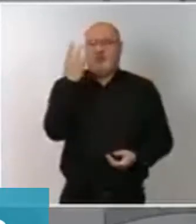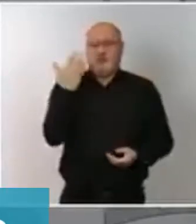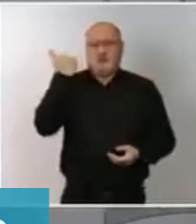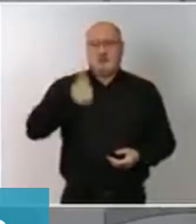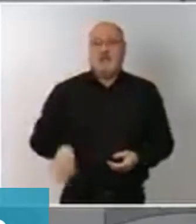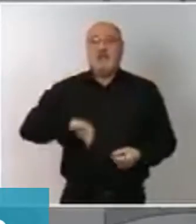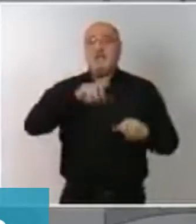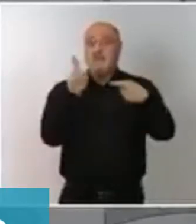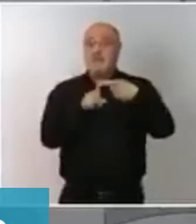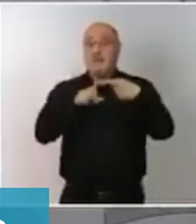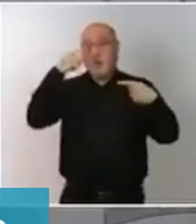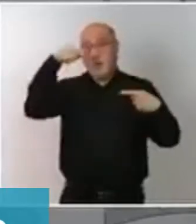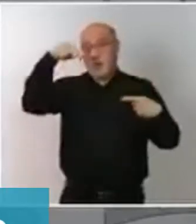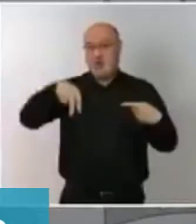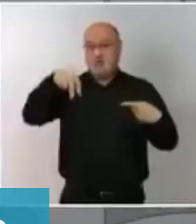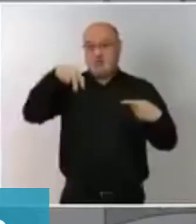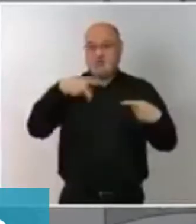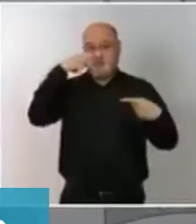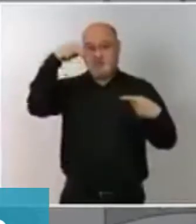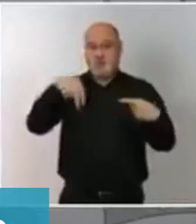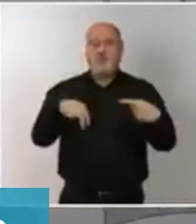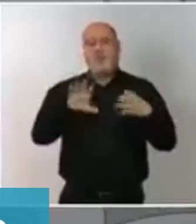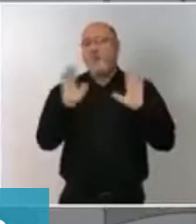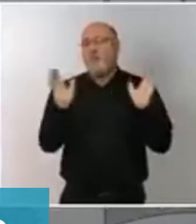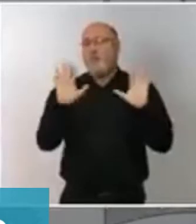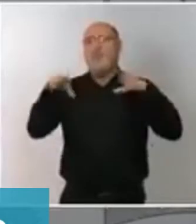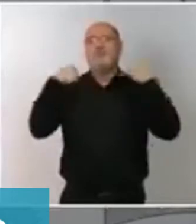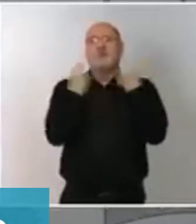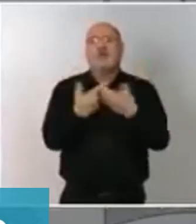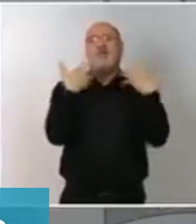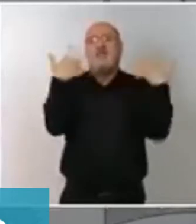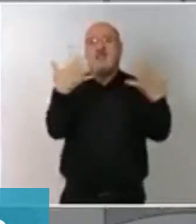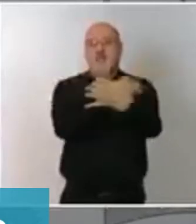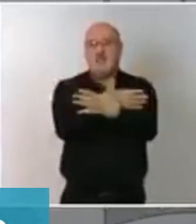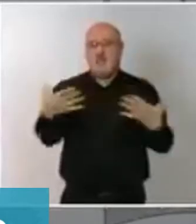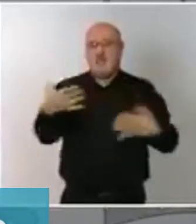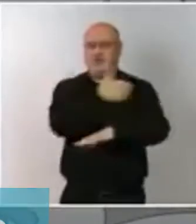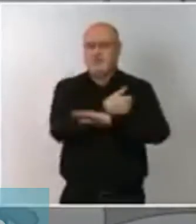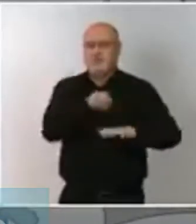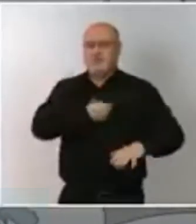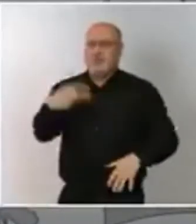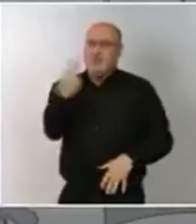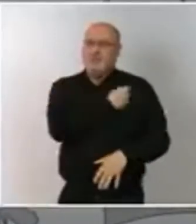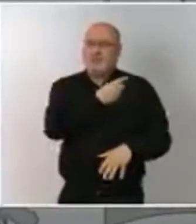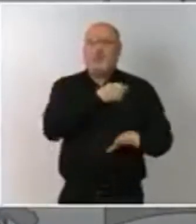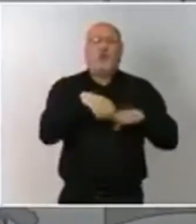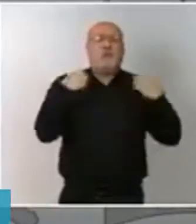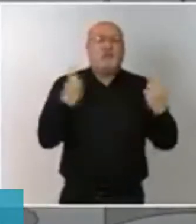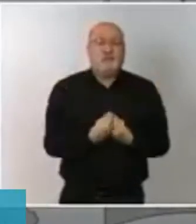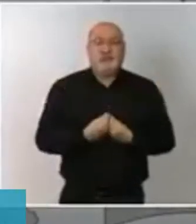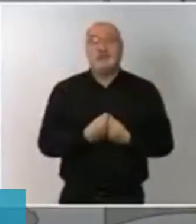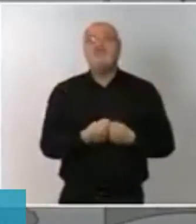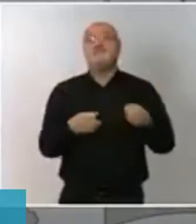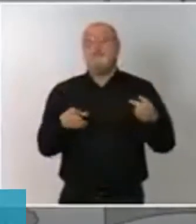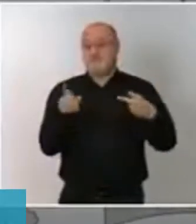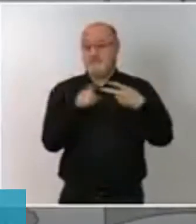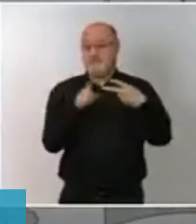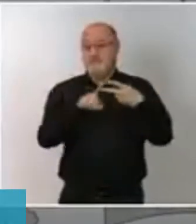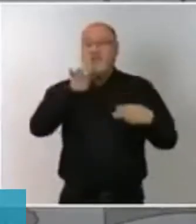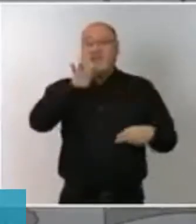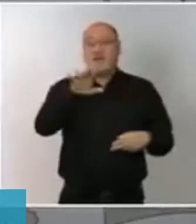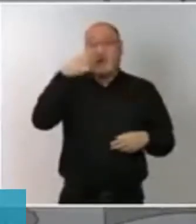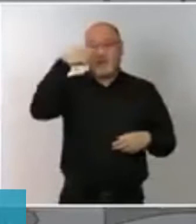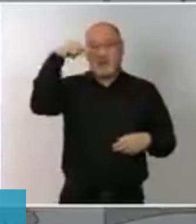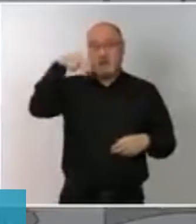de junio nos proponemos alcanzar los 10 millones de compatriotas vacunados con la pauta completa. La semana del 14 de junio llegaremos a